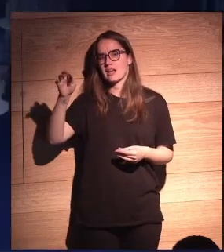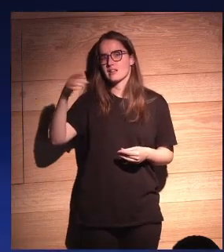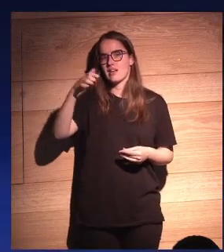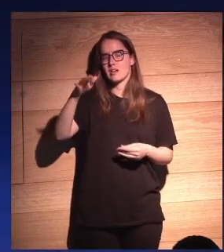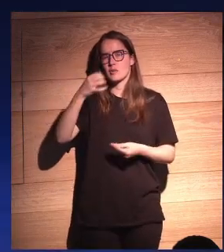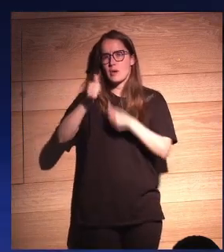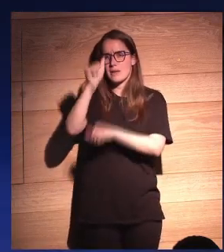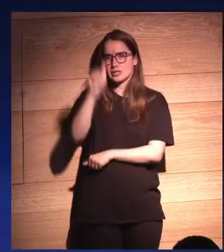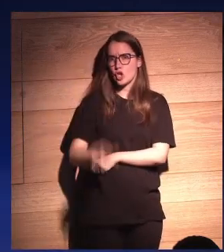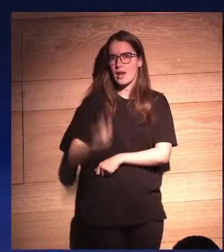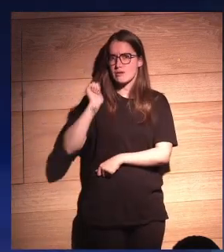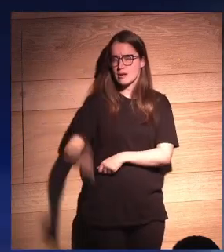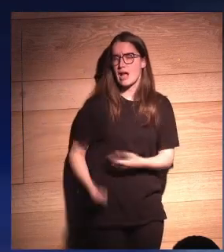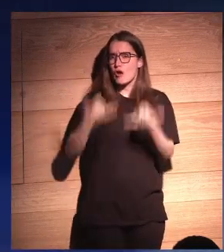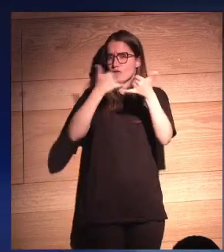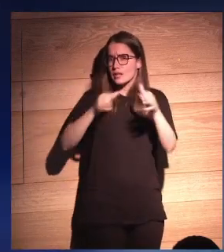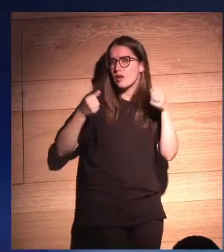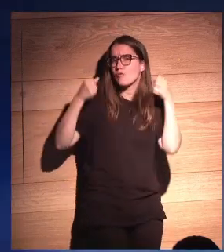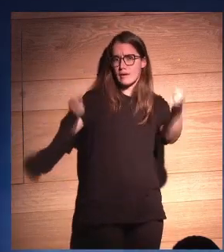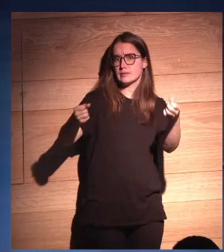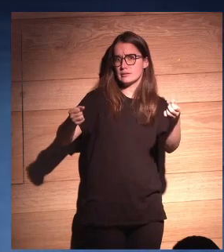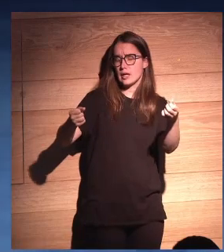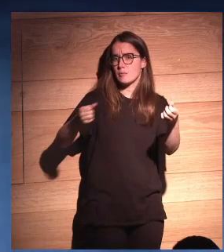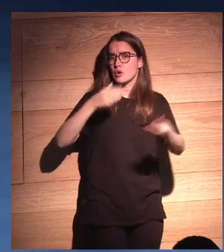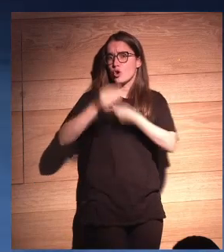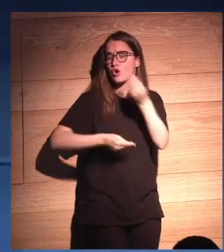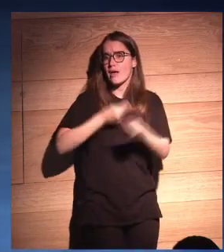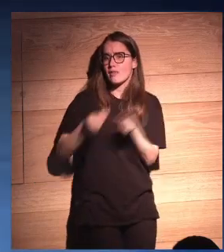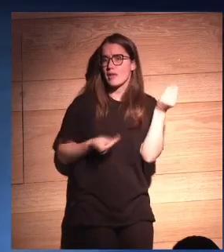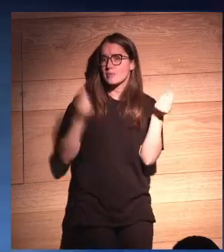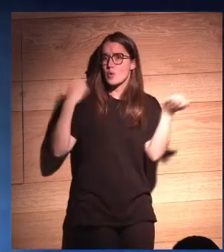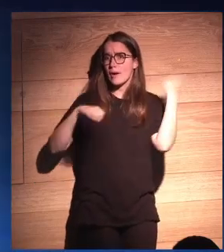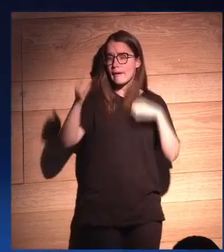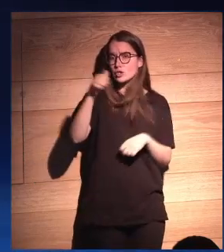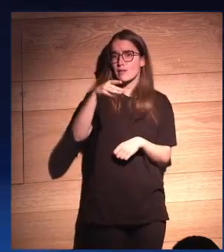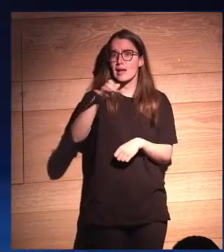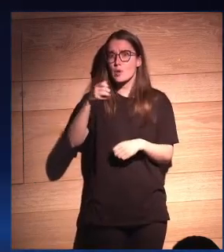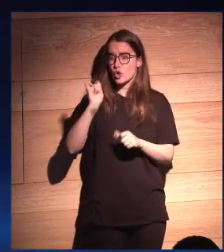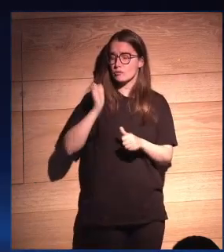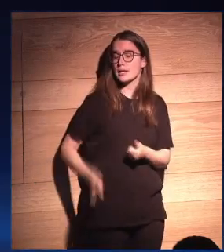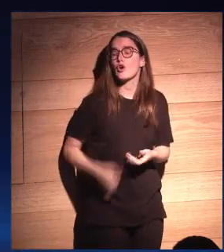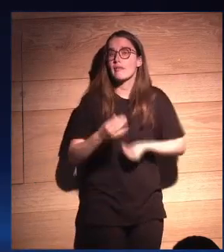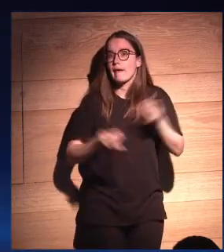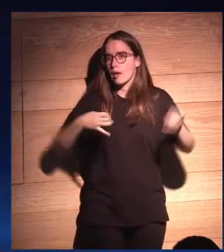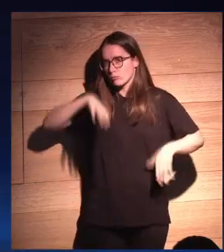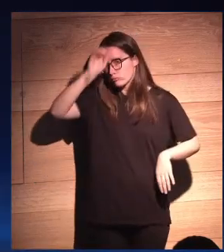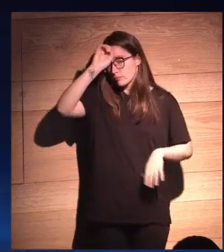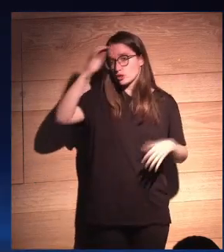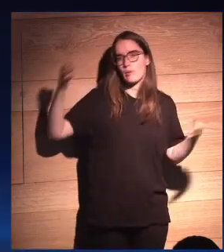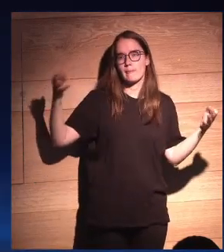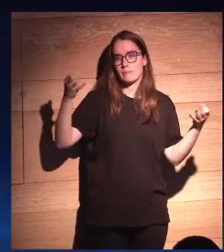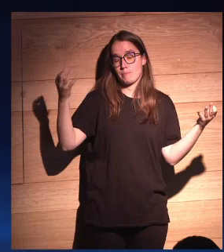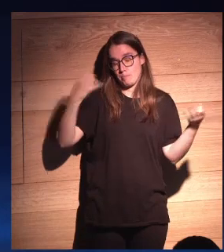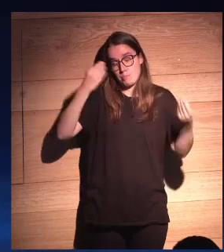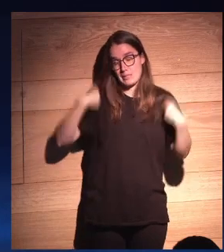dinero, hacía fiestas increíbles, pero realmente no sabías qué era lo que terminaba haciendo Leonardo DiCaprio con tanto dinero. Y bueno, básicamente eso es lo que pasa con